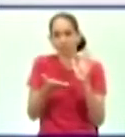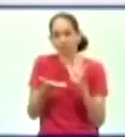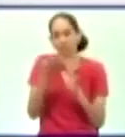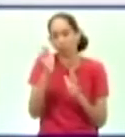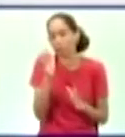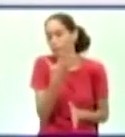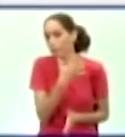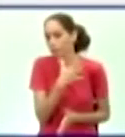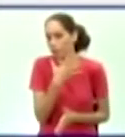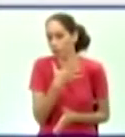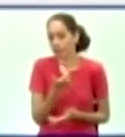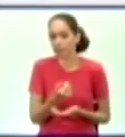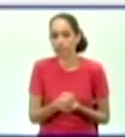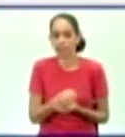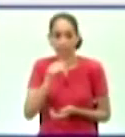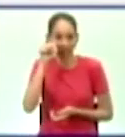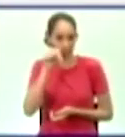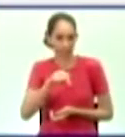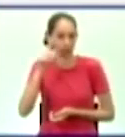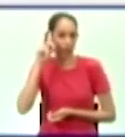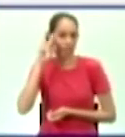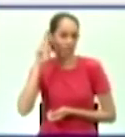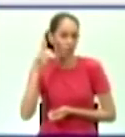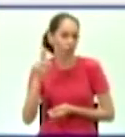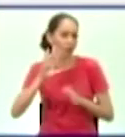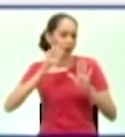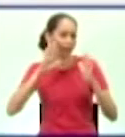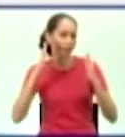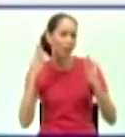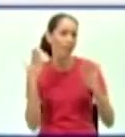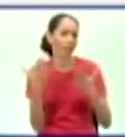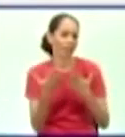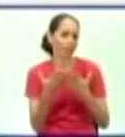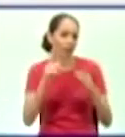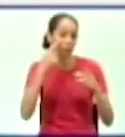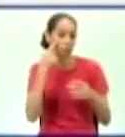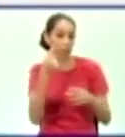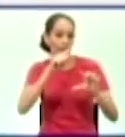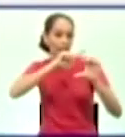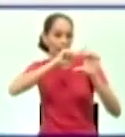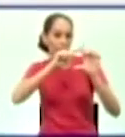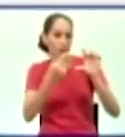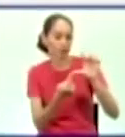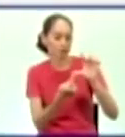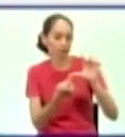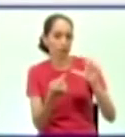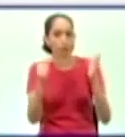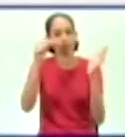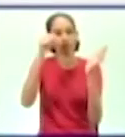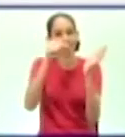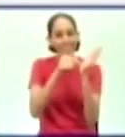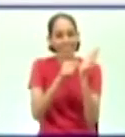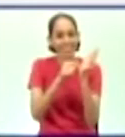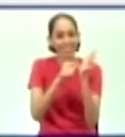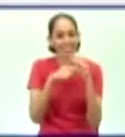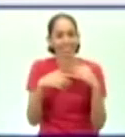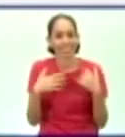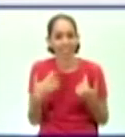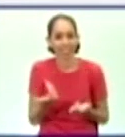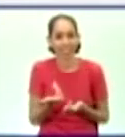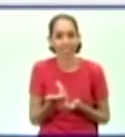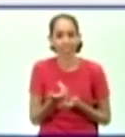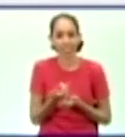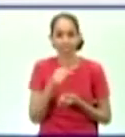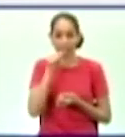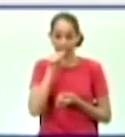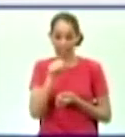comenzar a recordar algunos de estos ángulos que estudiamos. El ángulo central, ¿te acuerdas? El ángulo central es